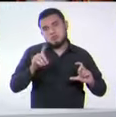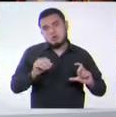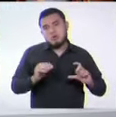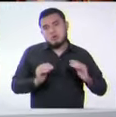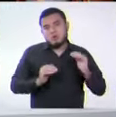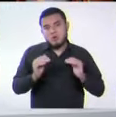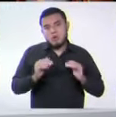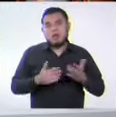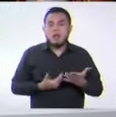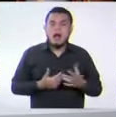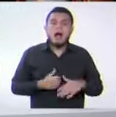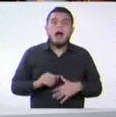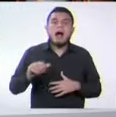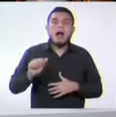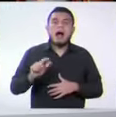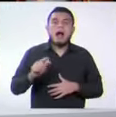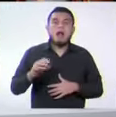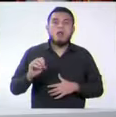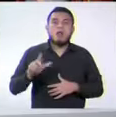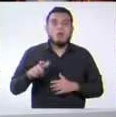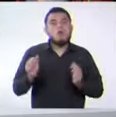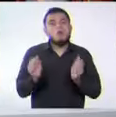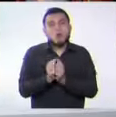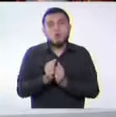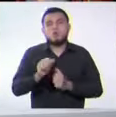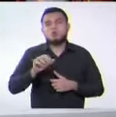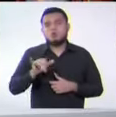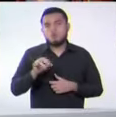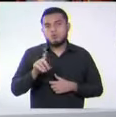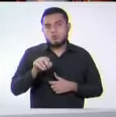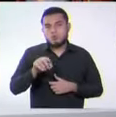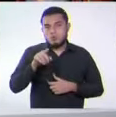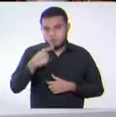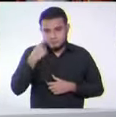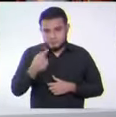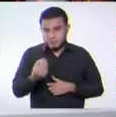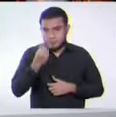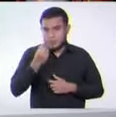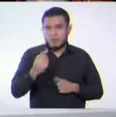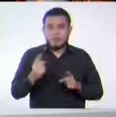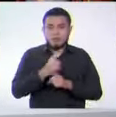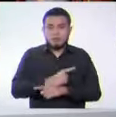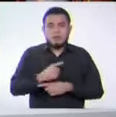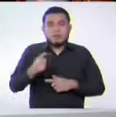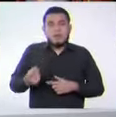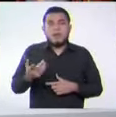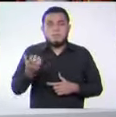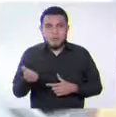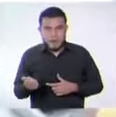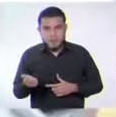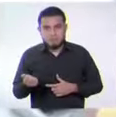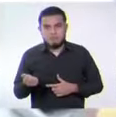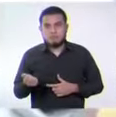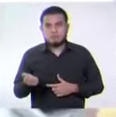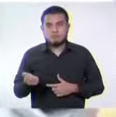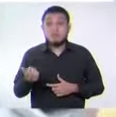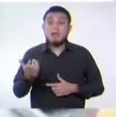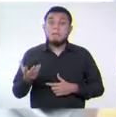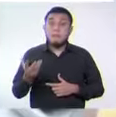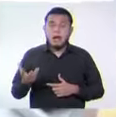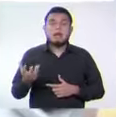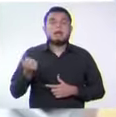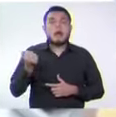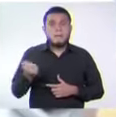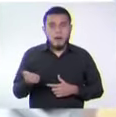alcohol yodado. Bien, verás que los alimentos que cambiaron de color fueron el pan, las